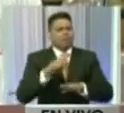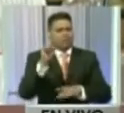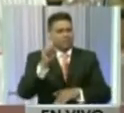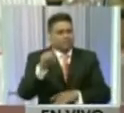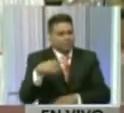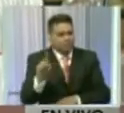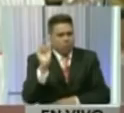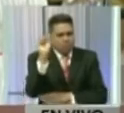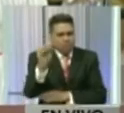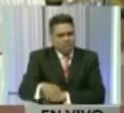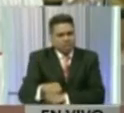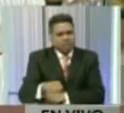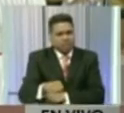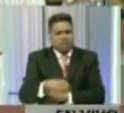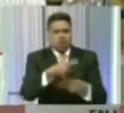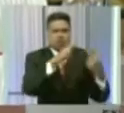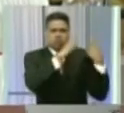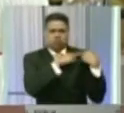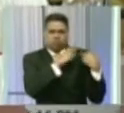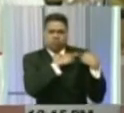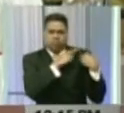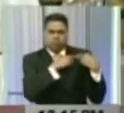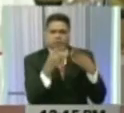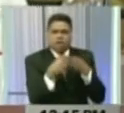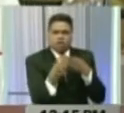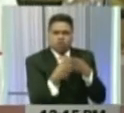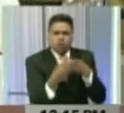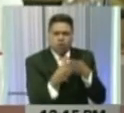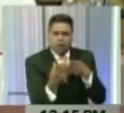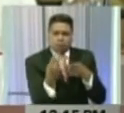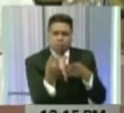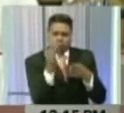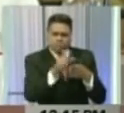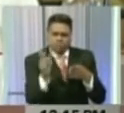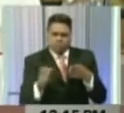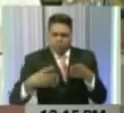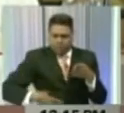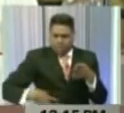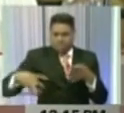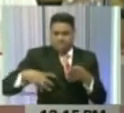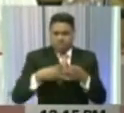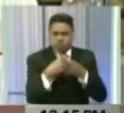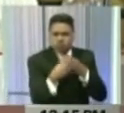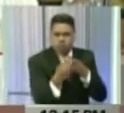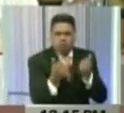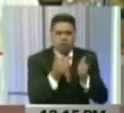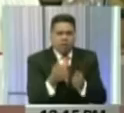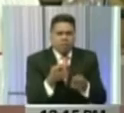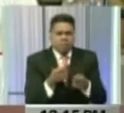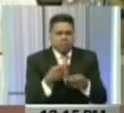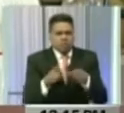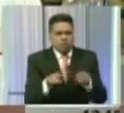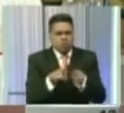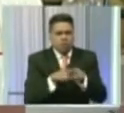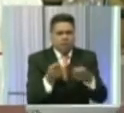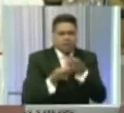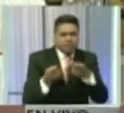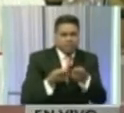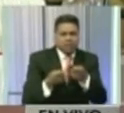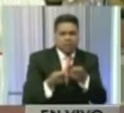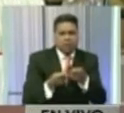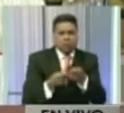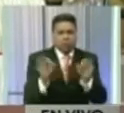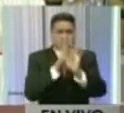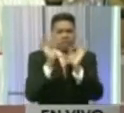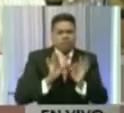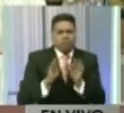Porque los dueños de los dólares es la oligarquía y ellos sacaban los dólares. Como lo hicieron. Por eso es una medida